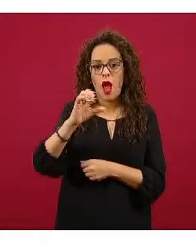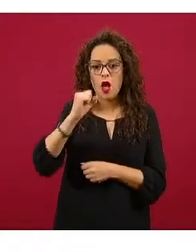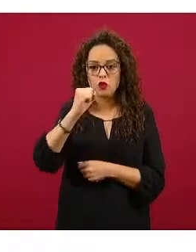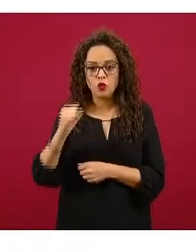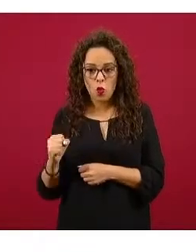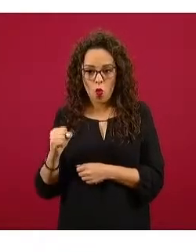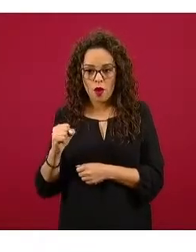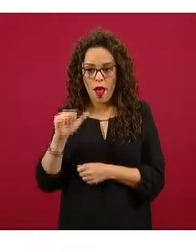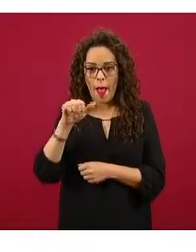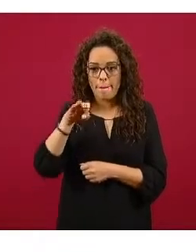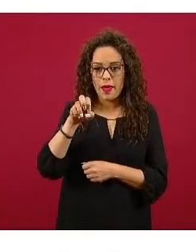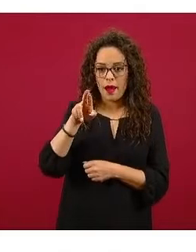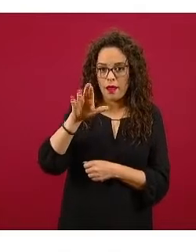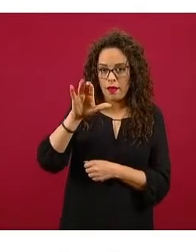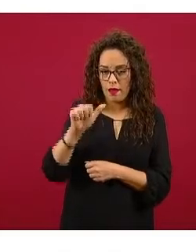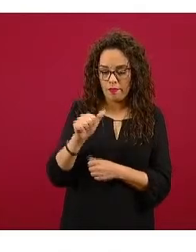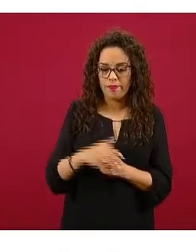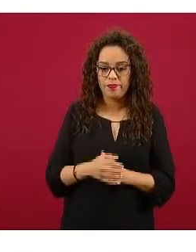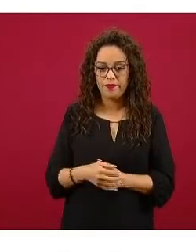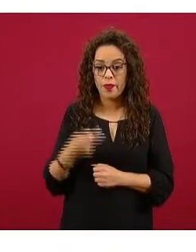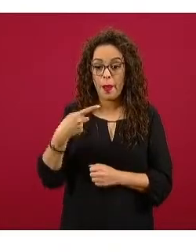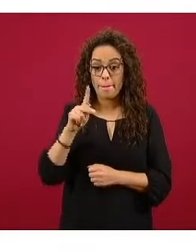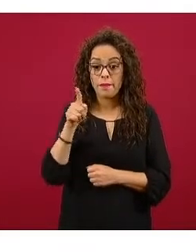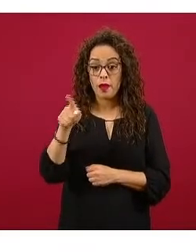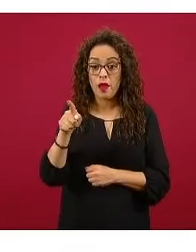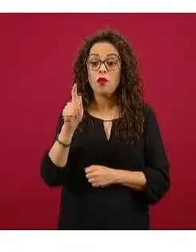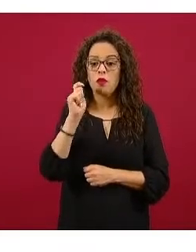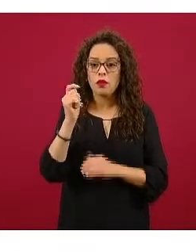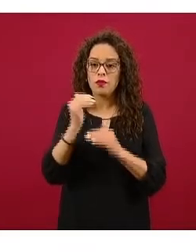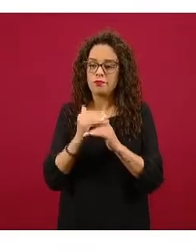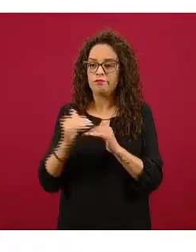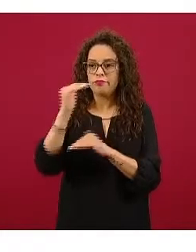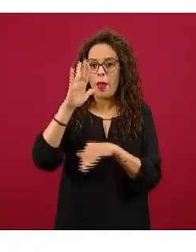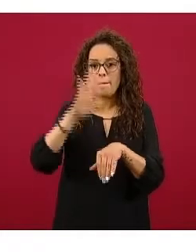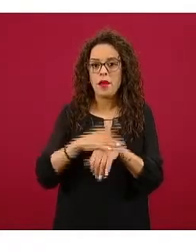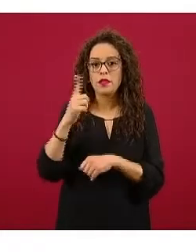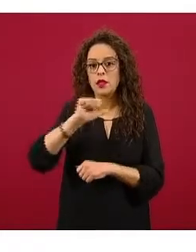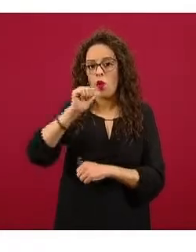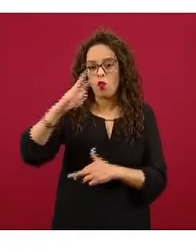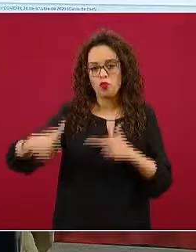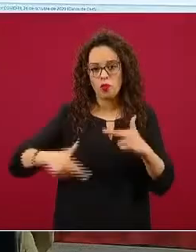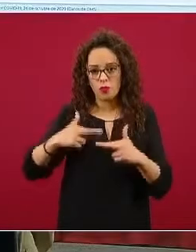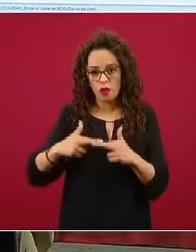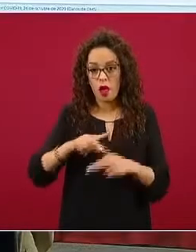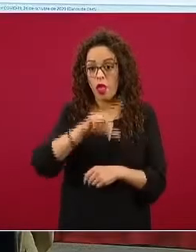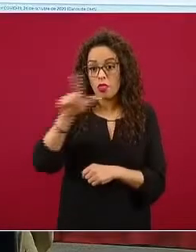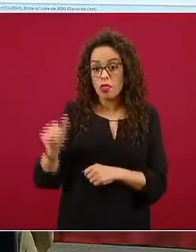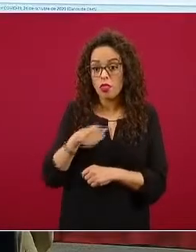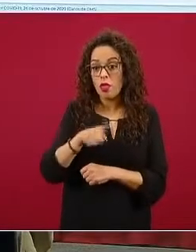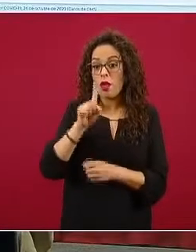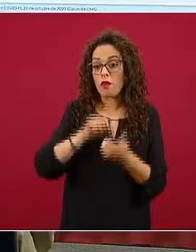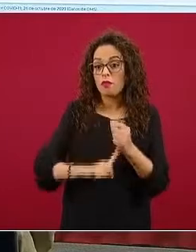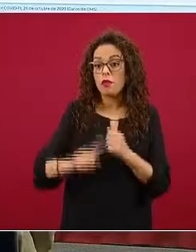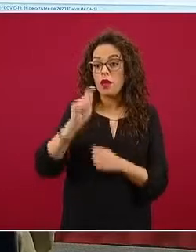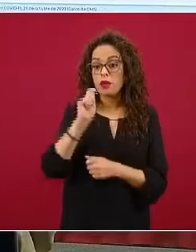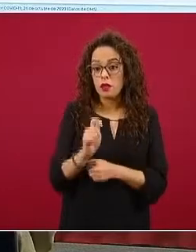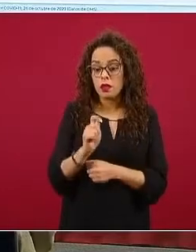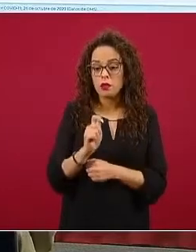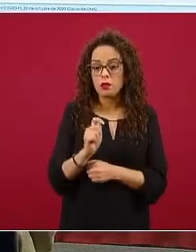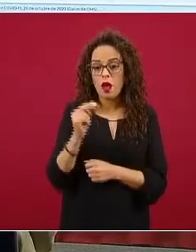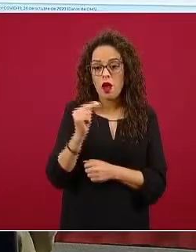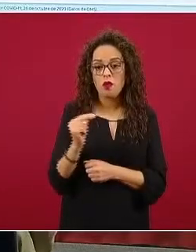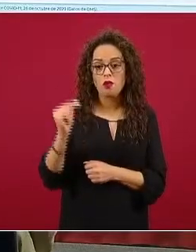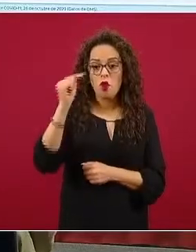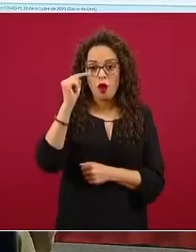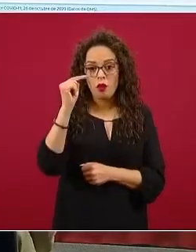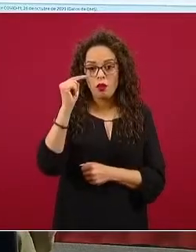aún así se mantiene por encima de las demás regiones. Sigue América del Norte, aunque ya para el corte de los últimos días